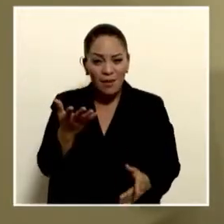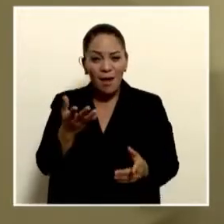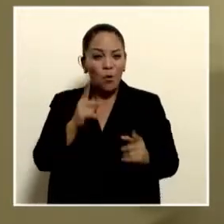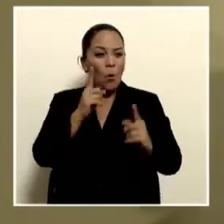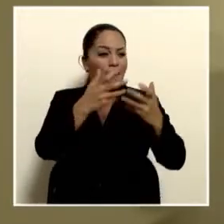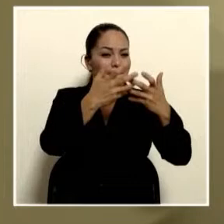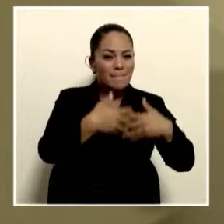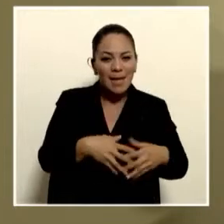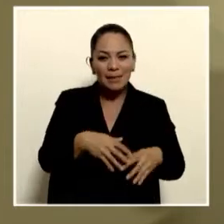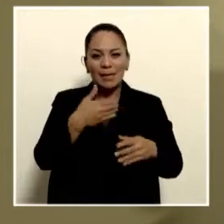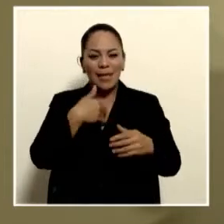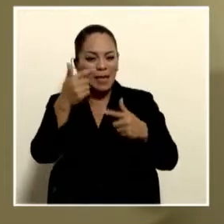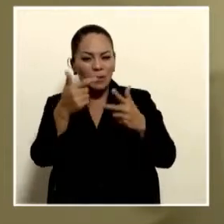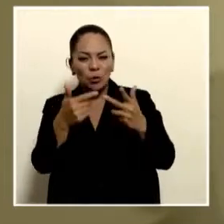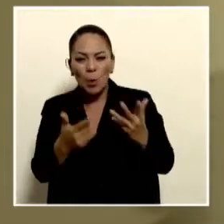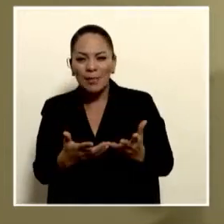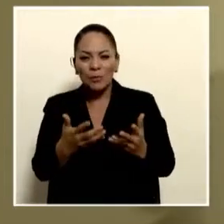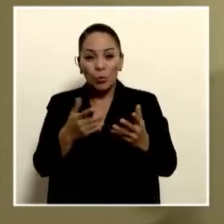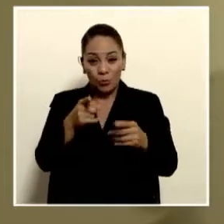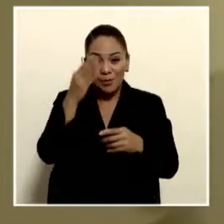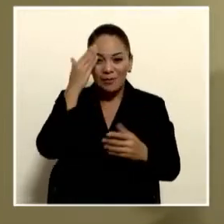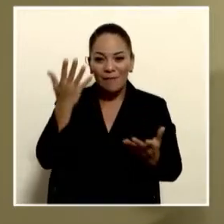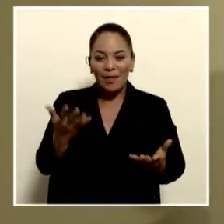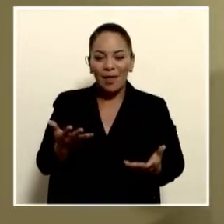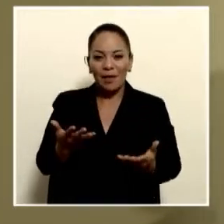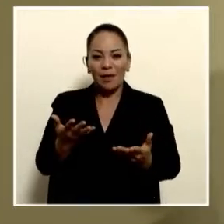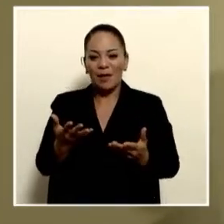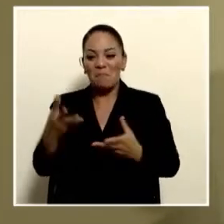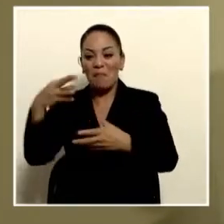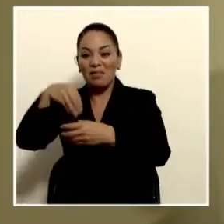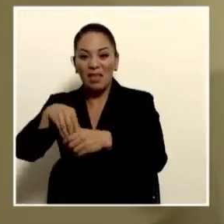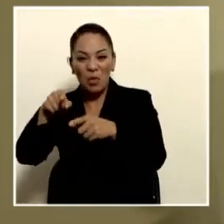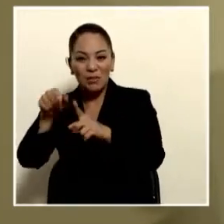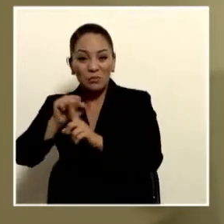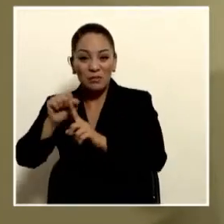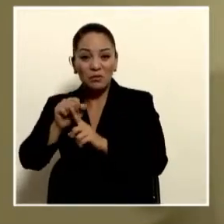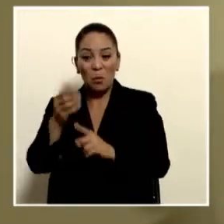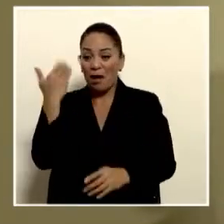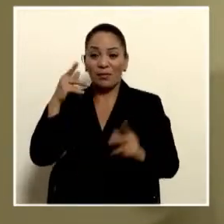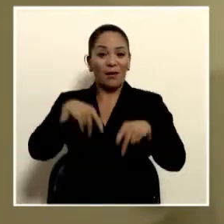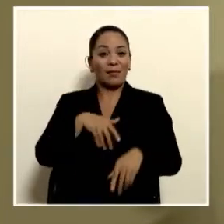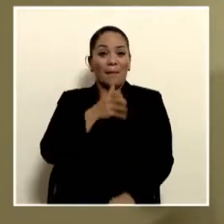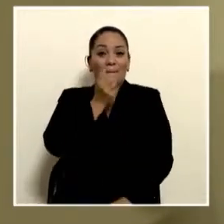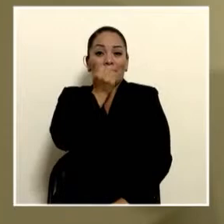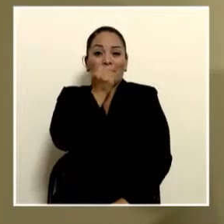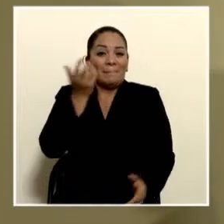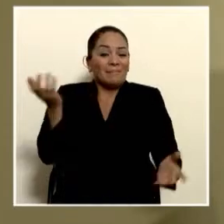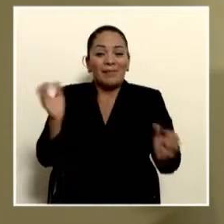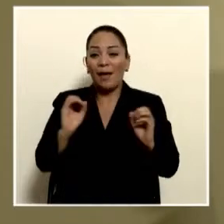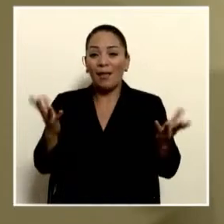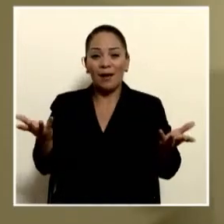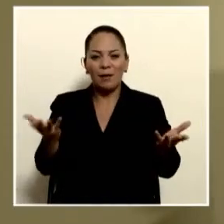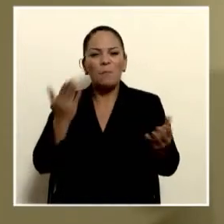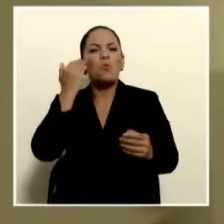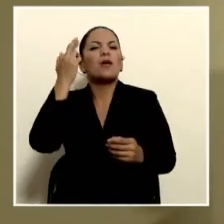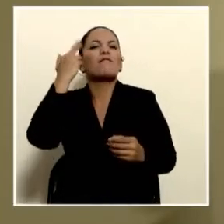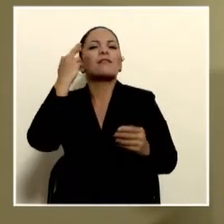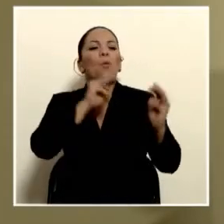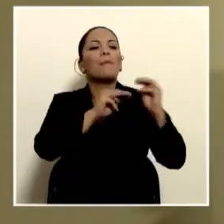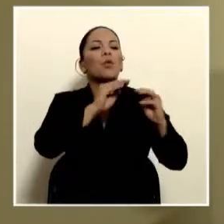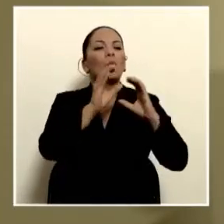tiene tal esto y que tiene tal otro, estaba metido en esto. No. ¿Por qué será que el medio no lo quiso